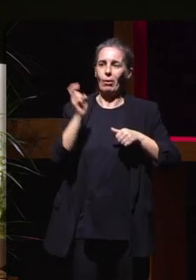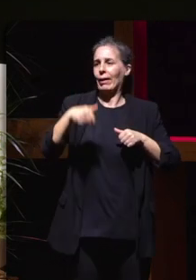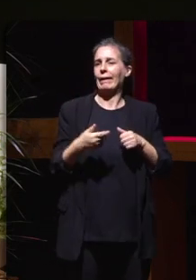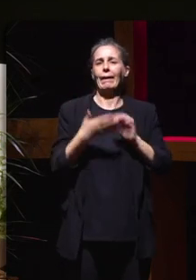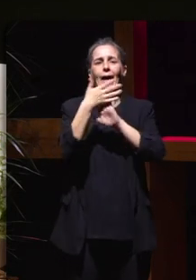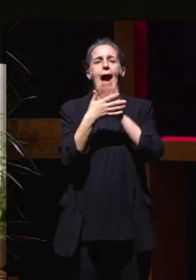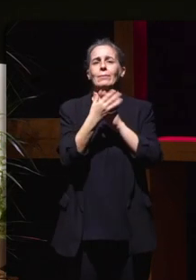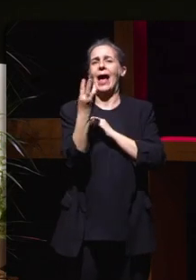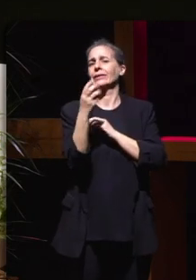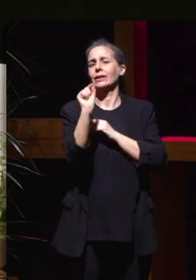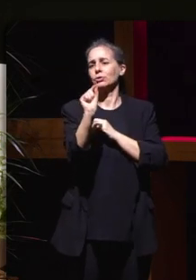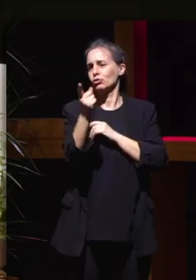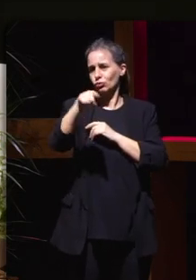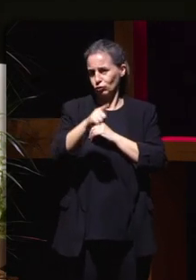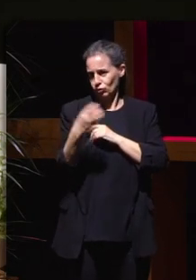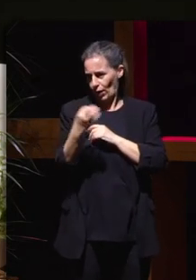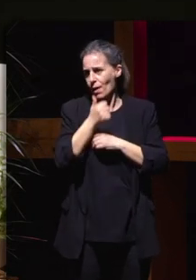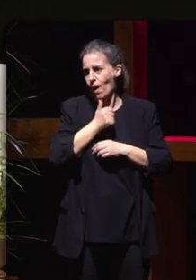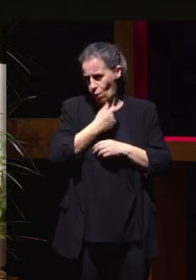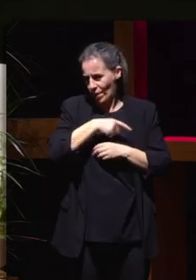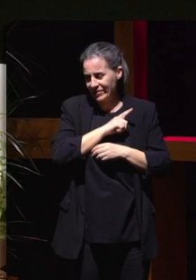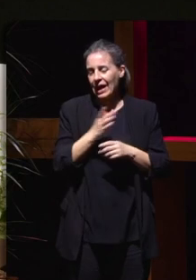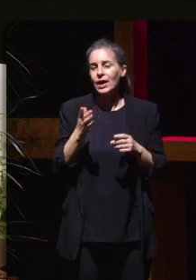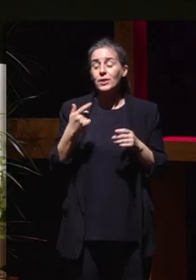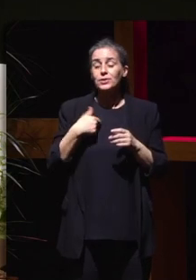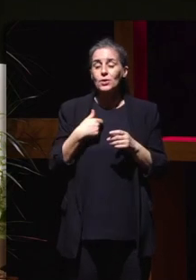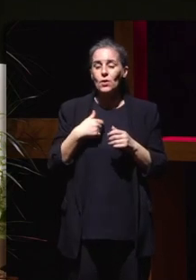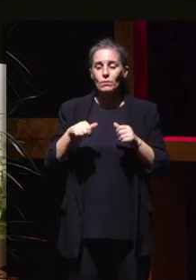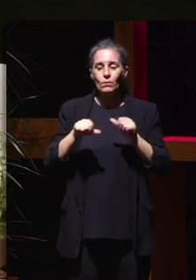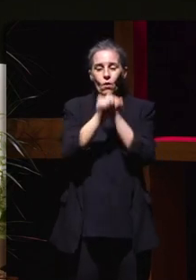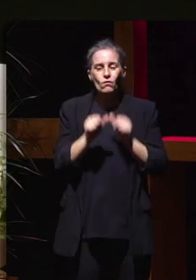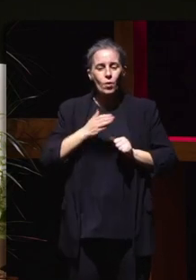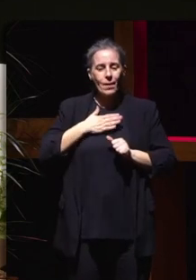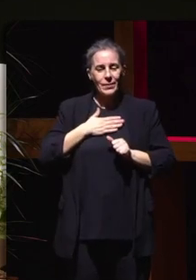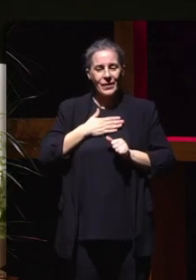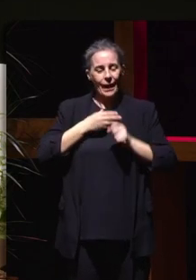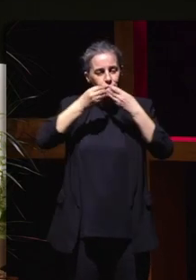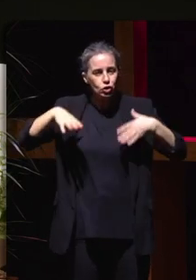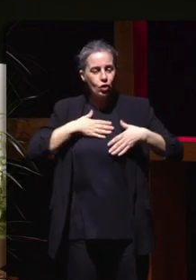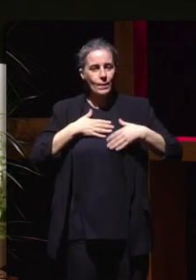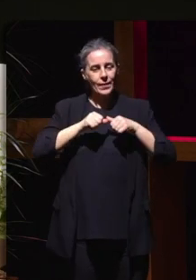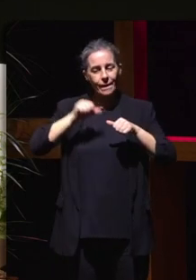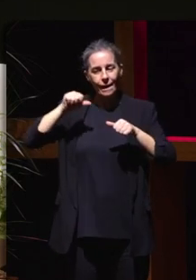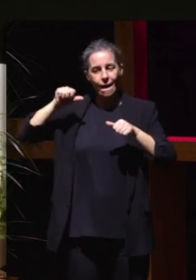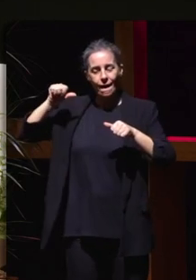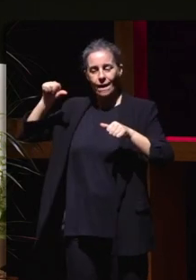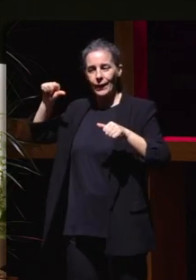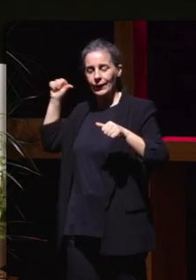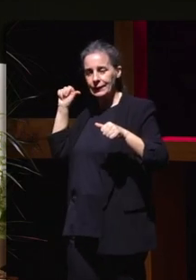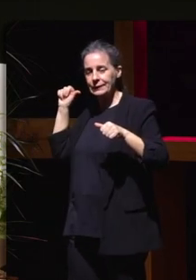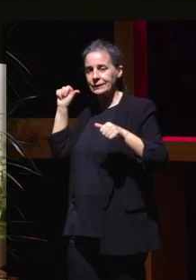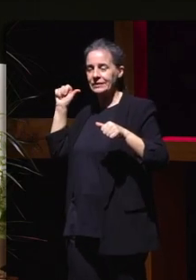otra barra las versiones anteriores de minnesma No son no son